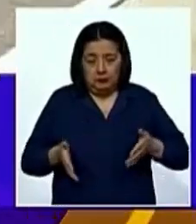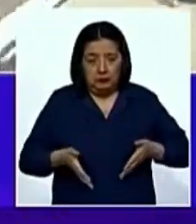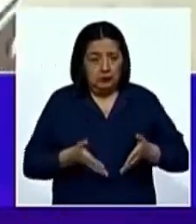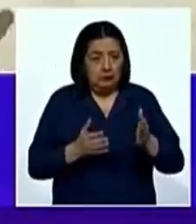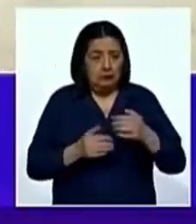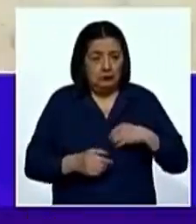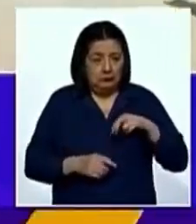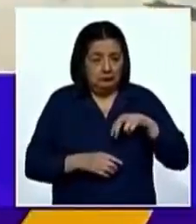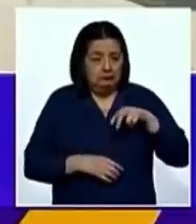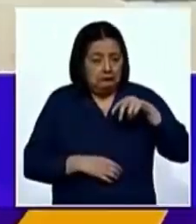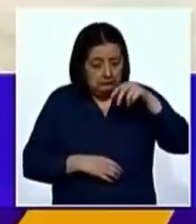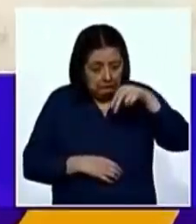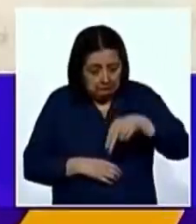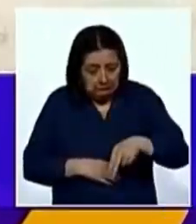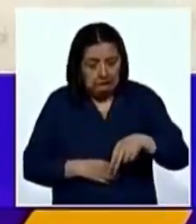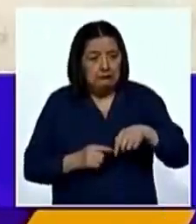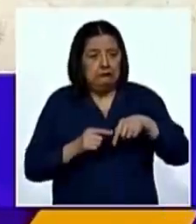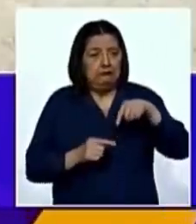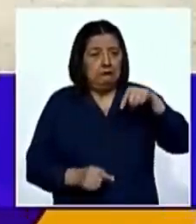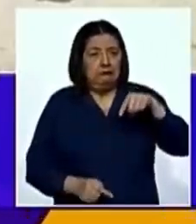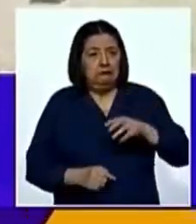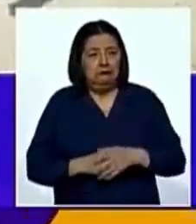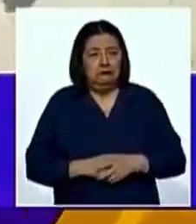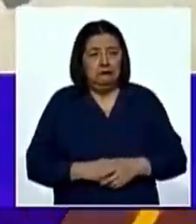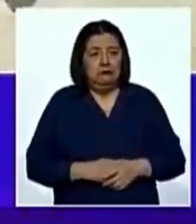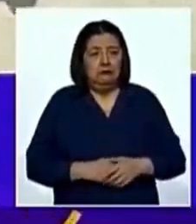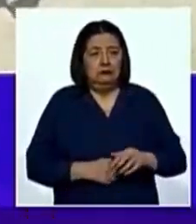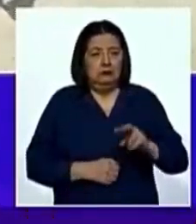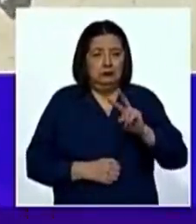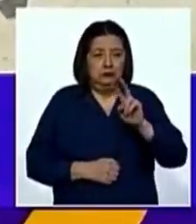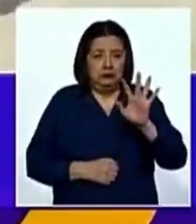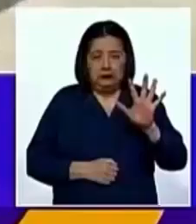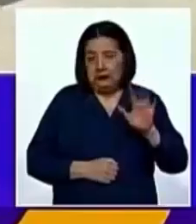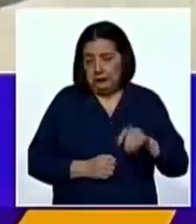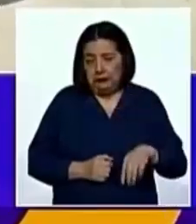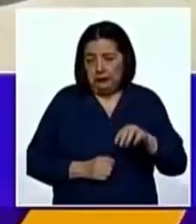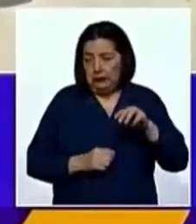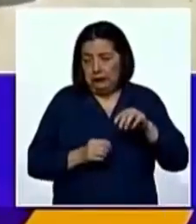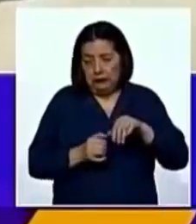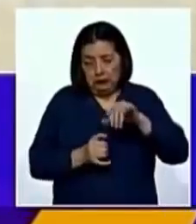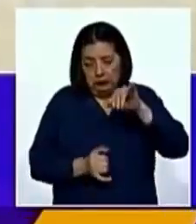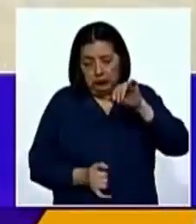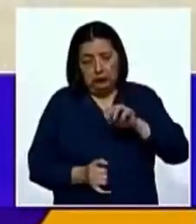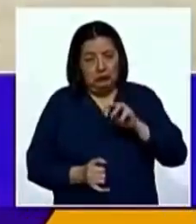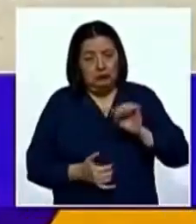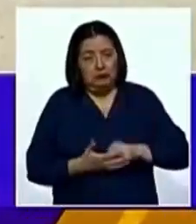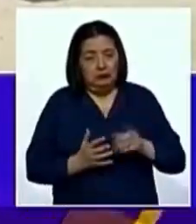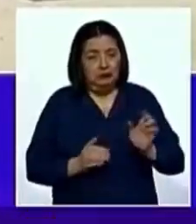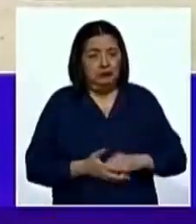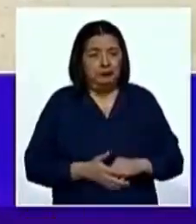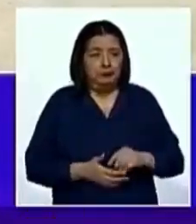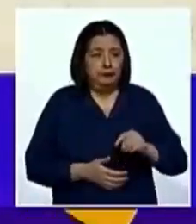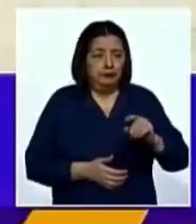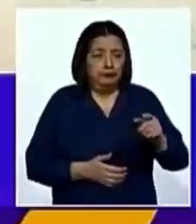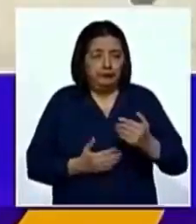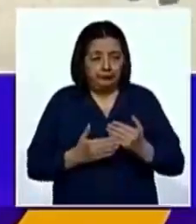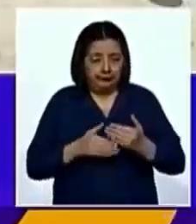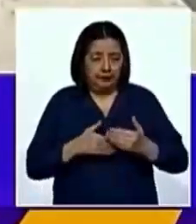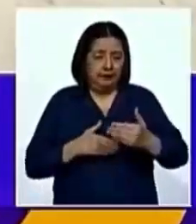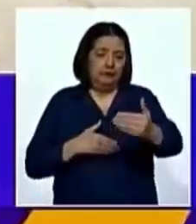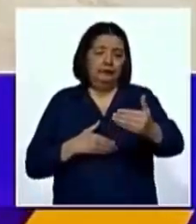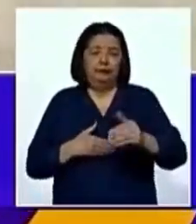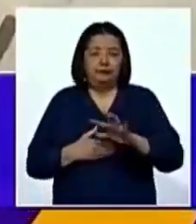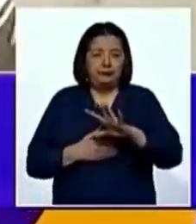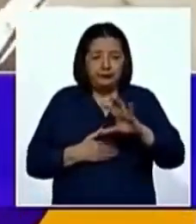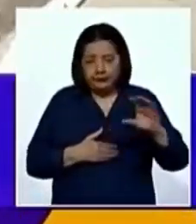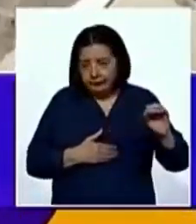acerco más para acá, la caída más aproximadamente del puente es de unos 25 metros que está dividido y una distancia de 50 metros que no